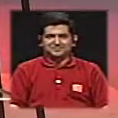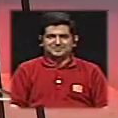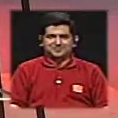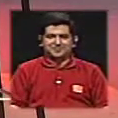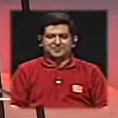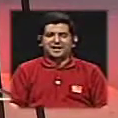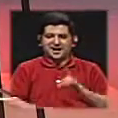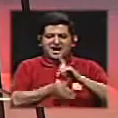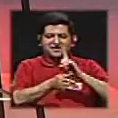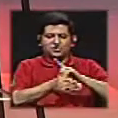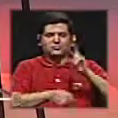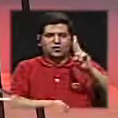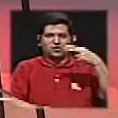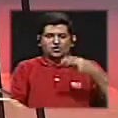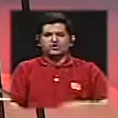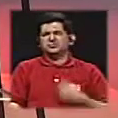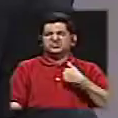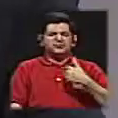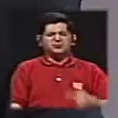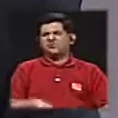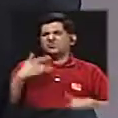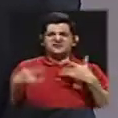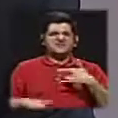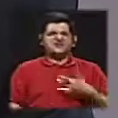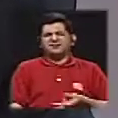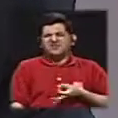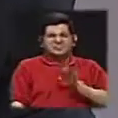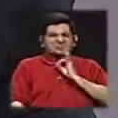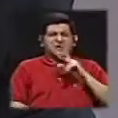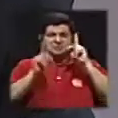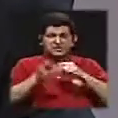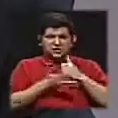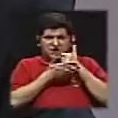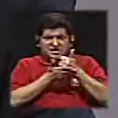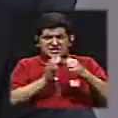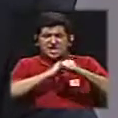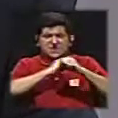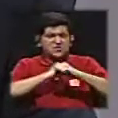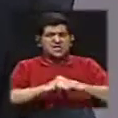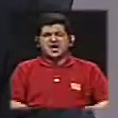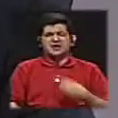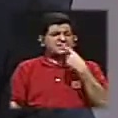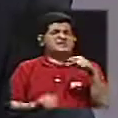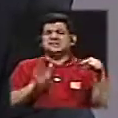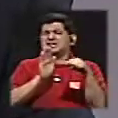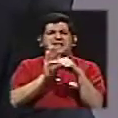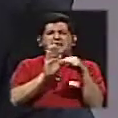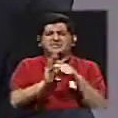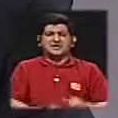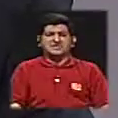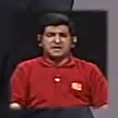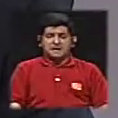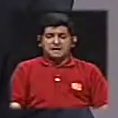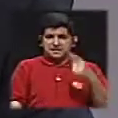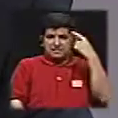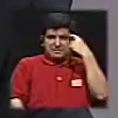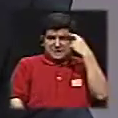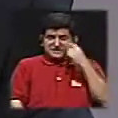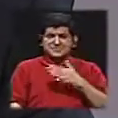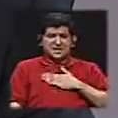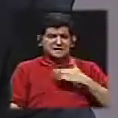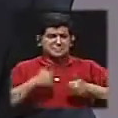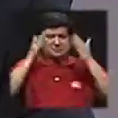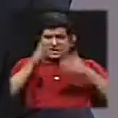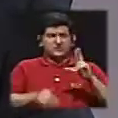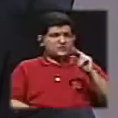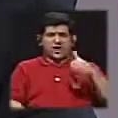el doctor: desilusión es lo que siento cuando la gente que puede contribuir a la campaña se niega a hacerlo. Presionadas por quien pensó que mi candidatura sería no para